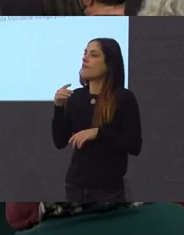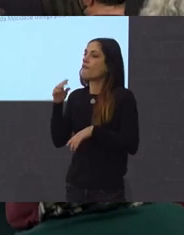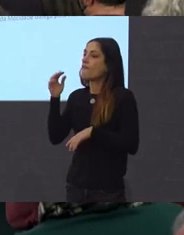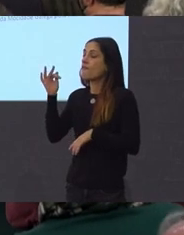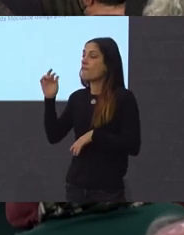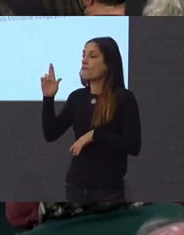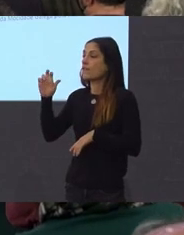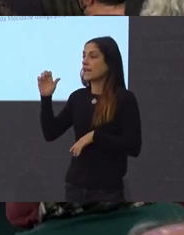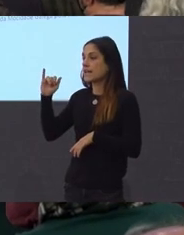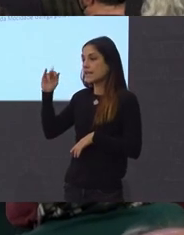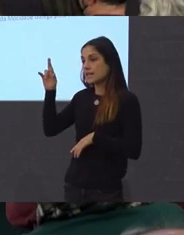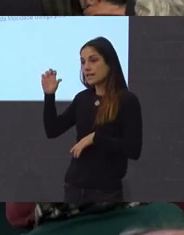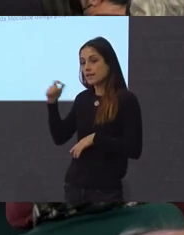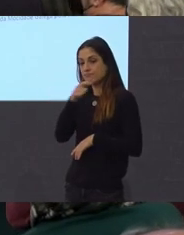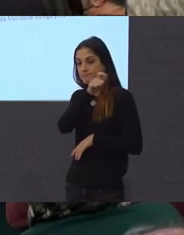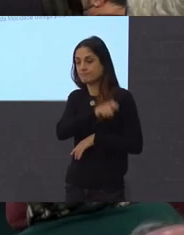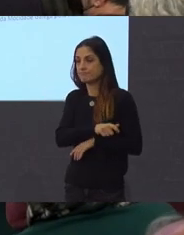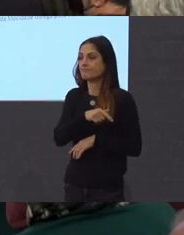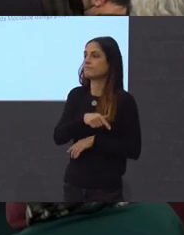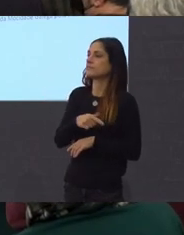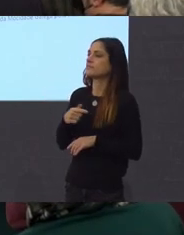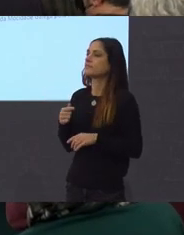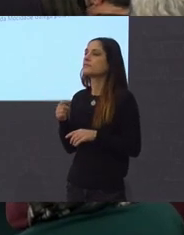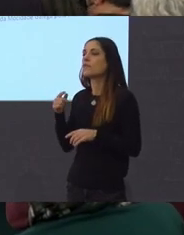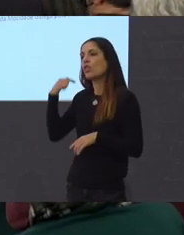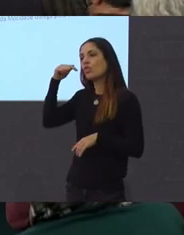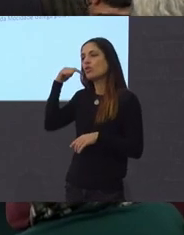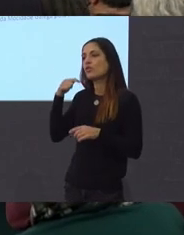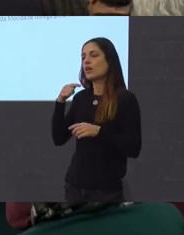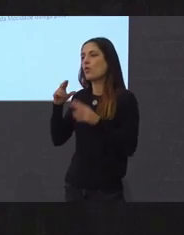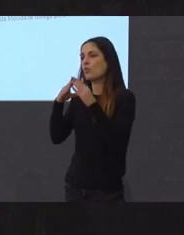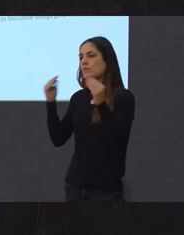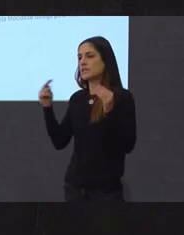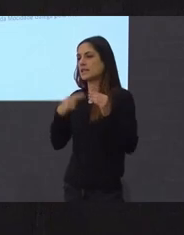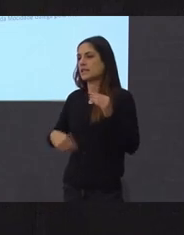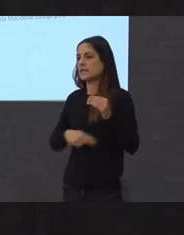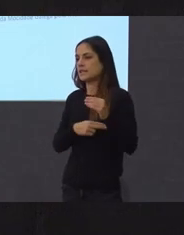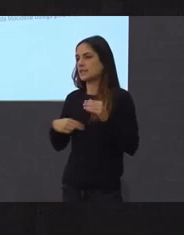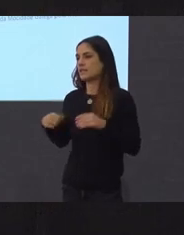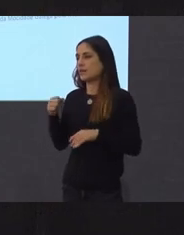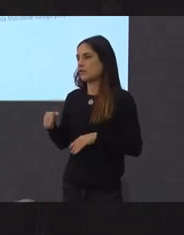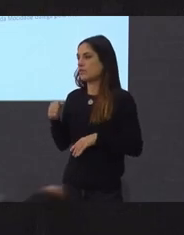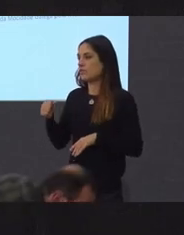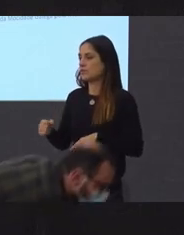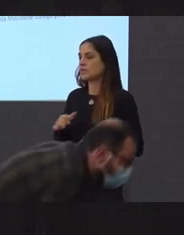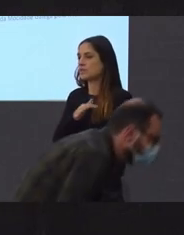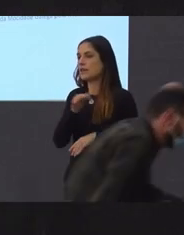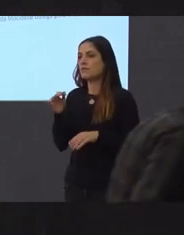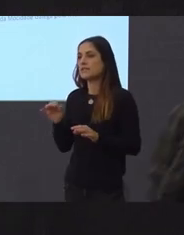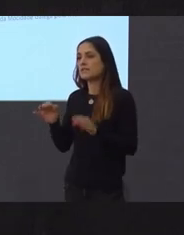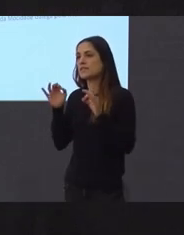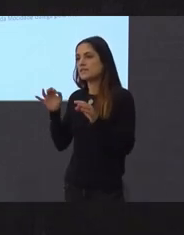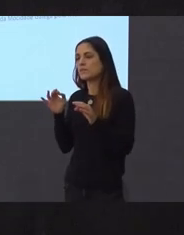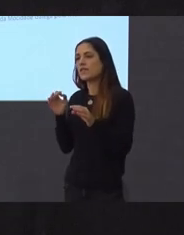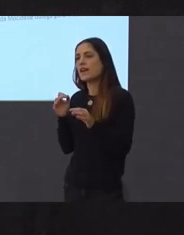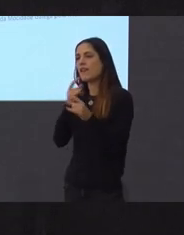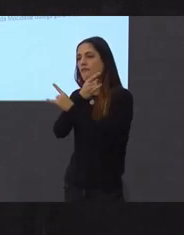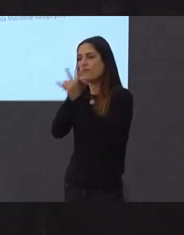pola Universidade de Santiago de Compostela, está especializada en Historia Agraria, en Política Forestal e no